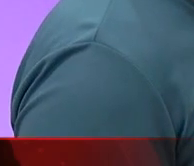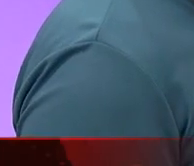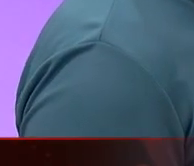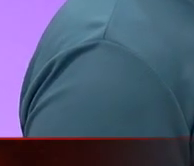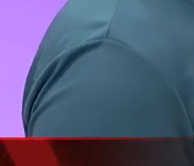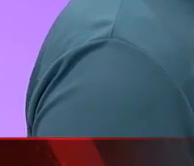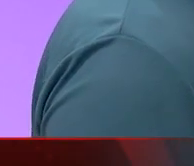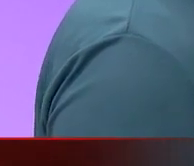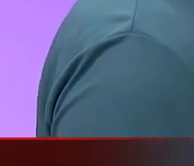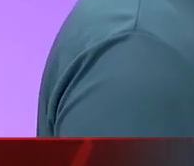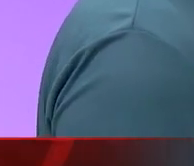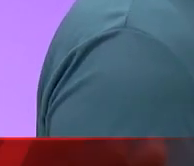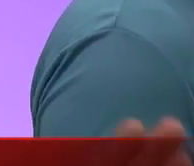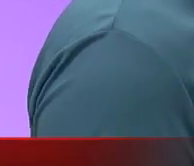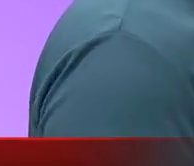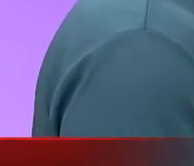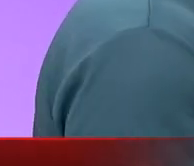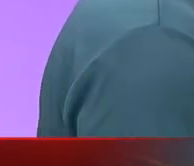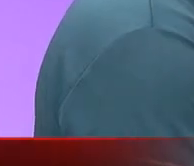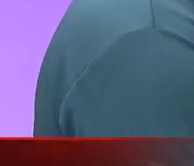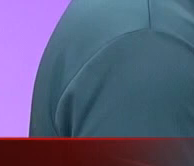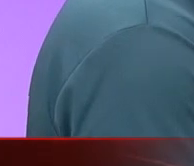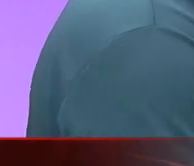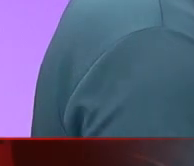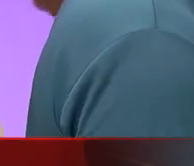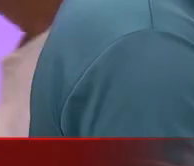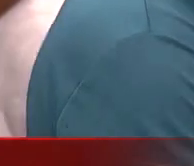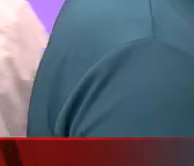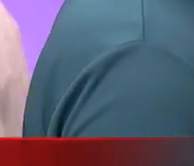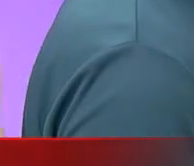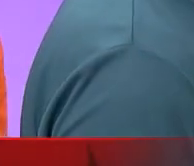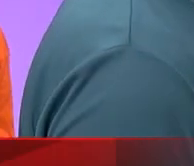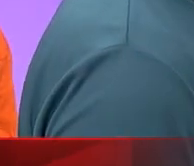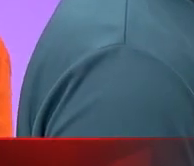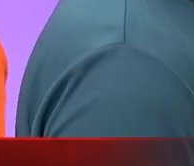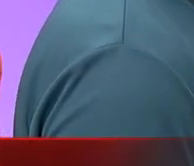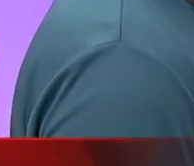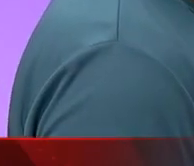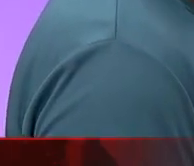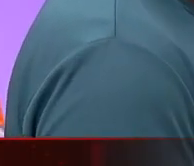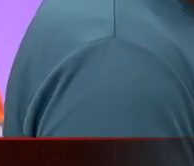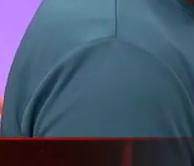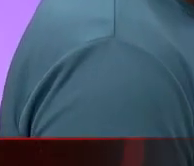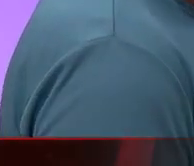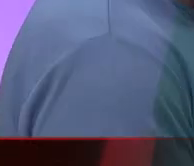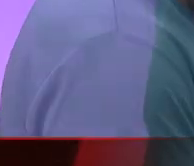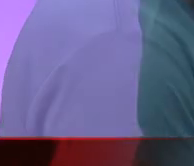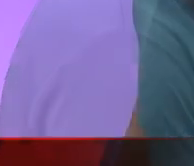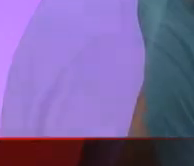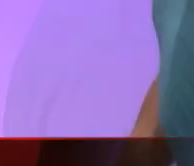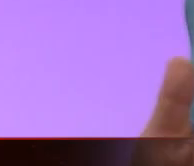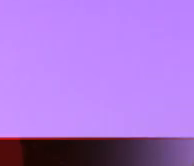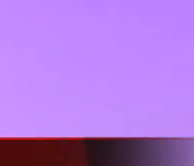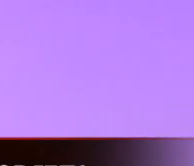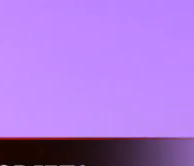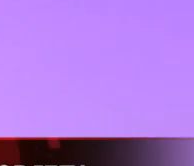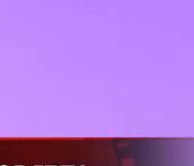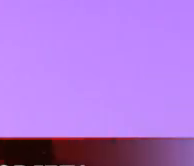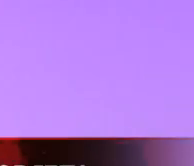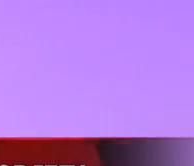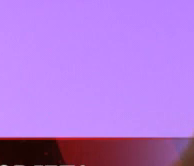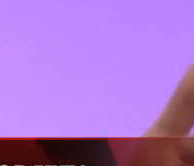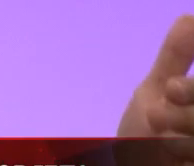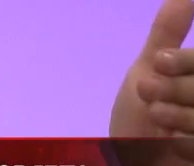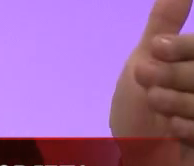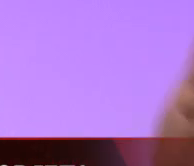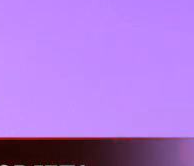modificaciones de fondo yo he dicho que no se trata de hacer trizas pero tampoco de permitir las risas de los que se quieren burlar del estado de derecho que la justicia especial